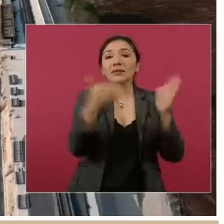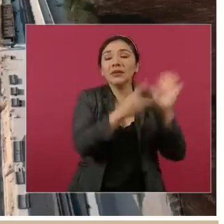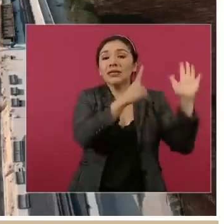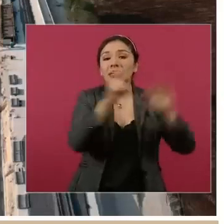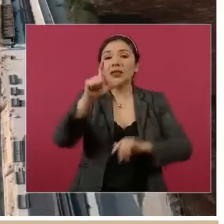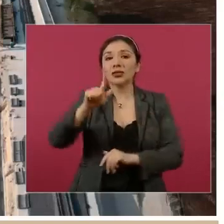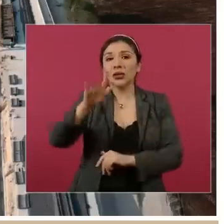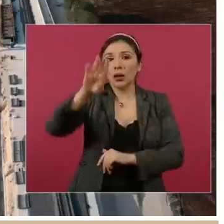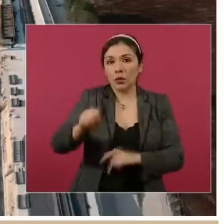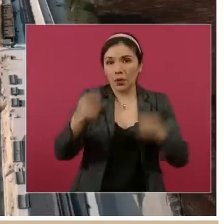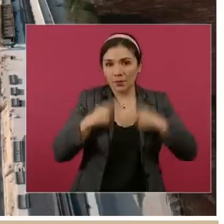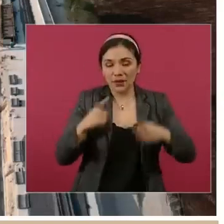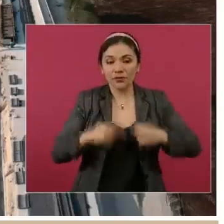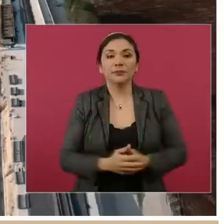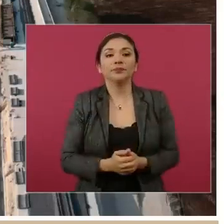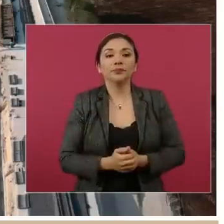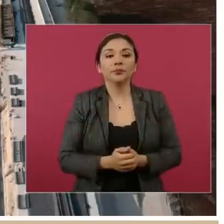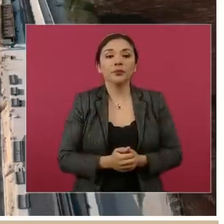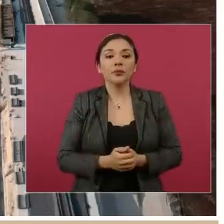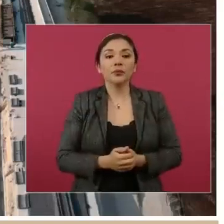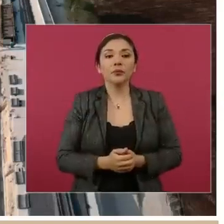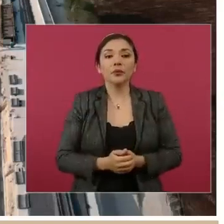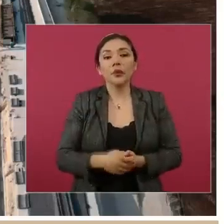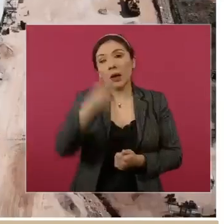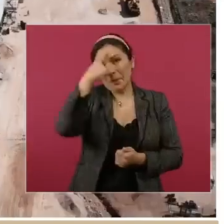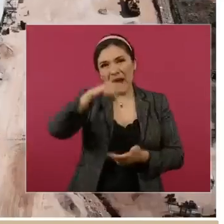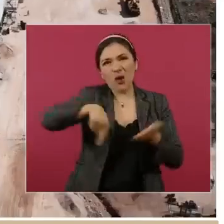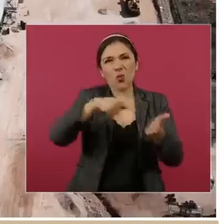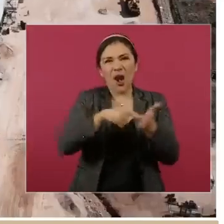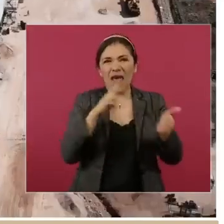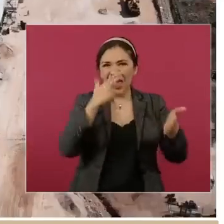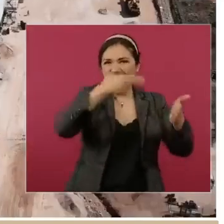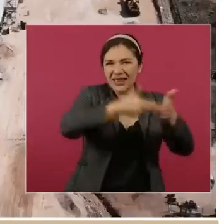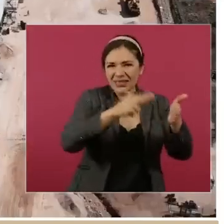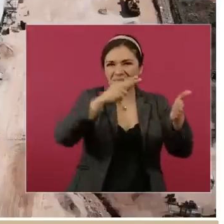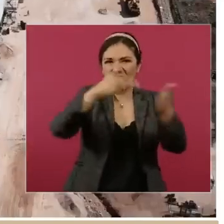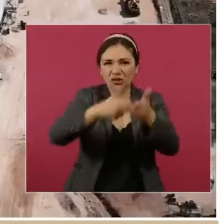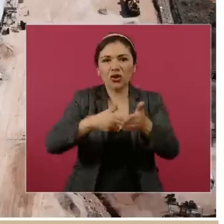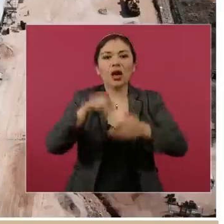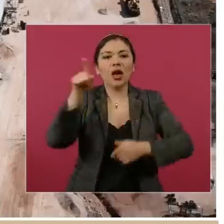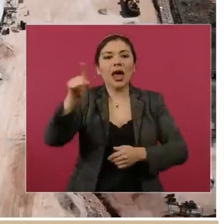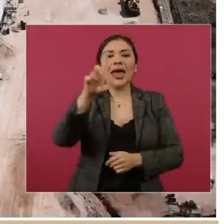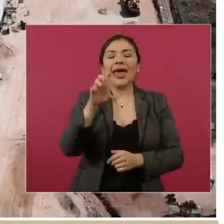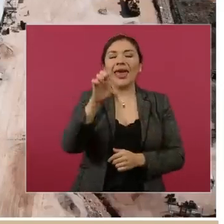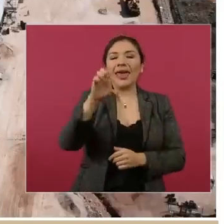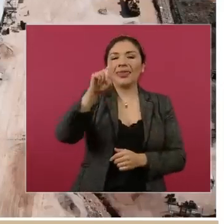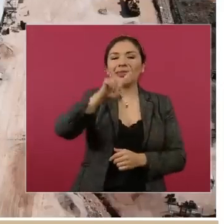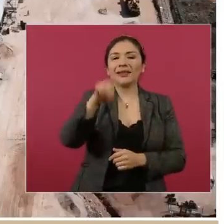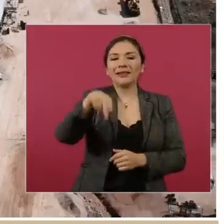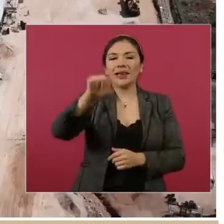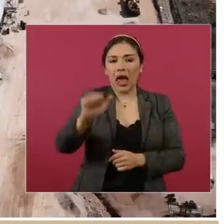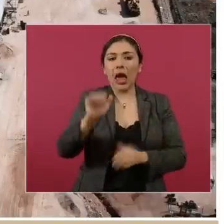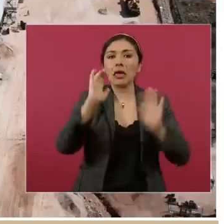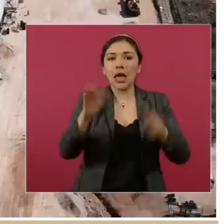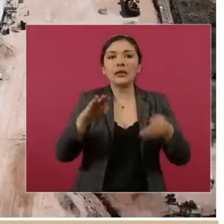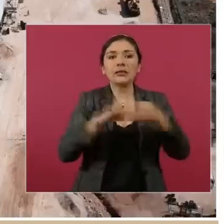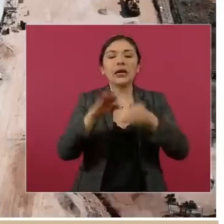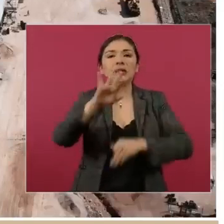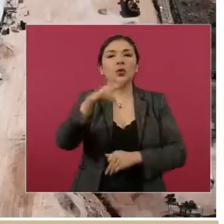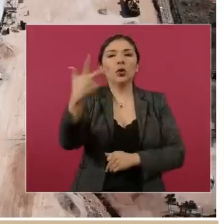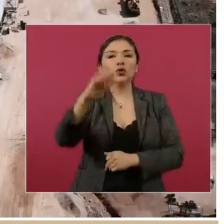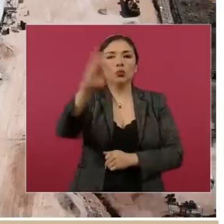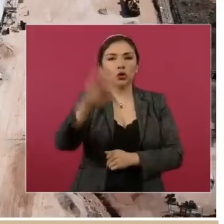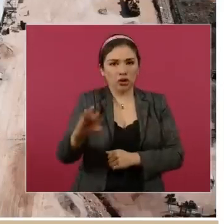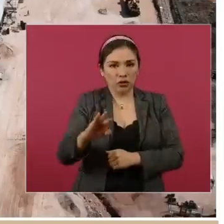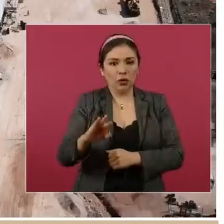siguiente, en cuanto a estaciones y paraderos, la estación ETSNA tiene 58% de avance, el